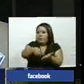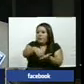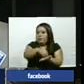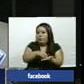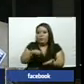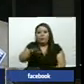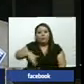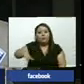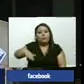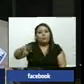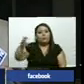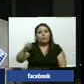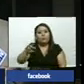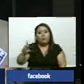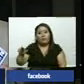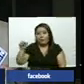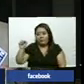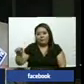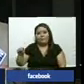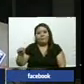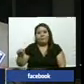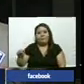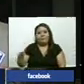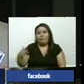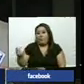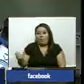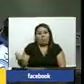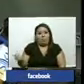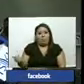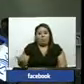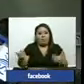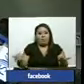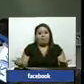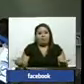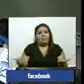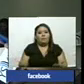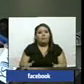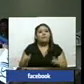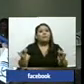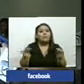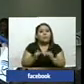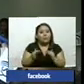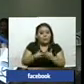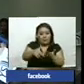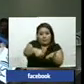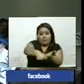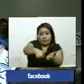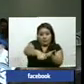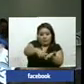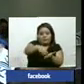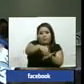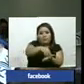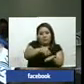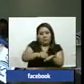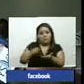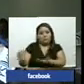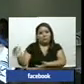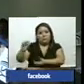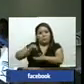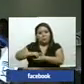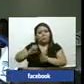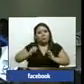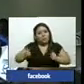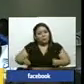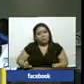el oriente del país y que por la escasez económica. Así como las alcaldías y el gobierno, es en que